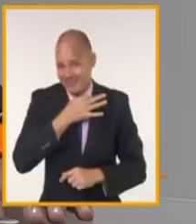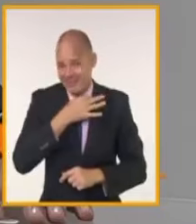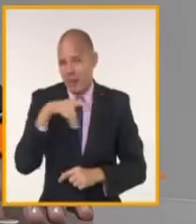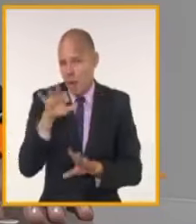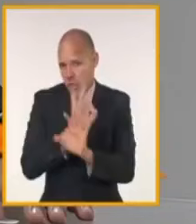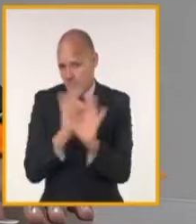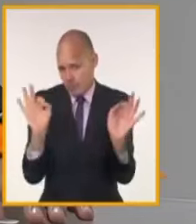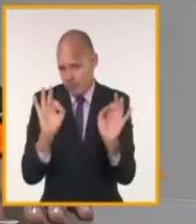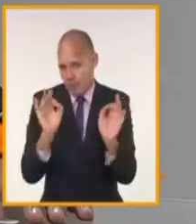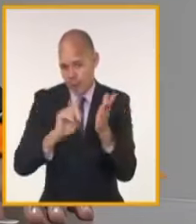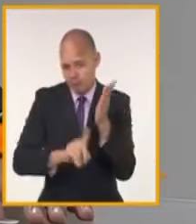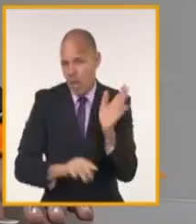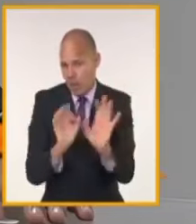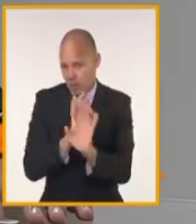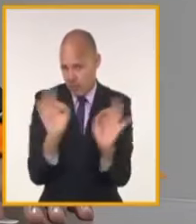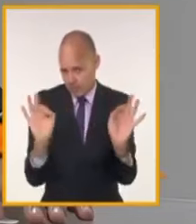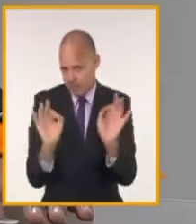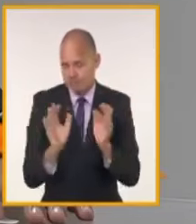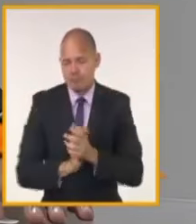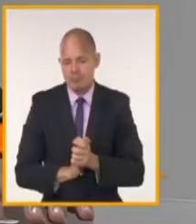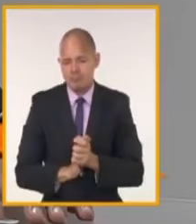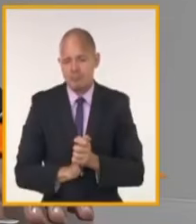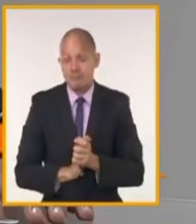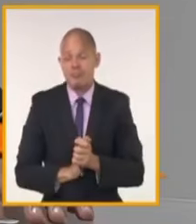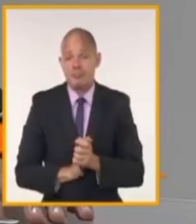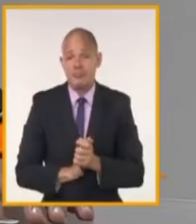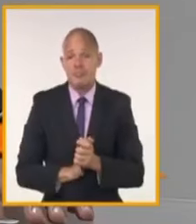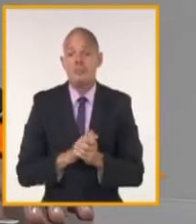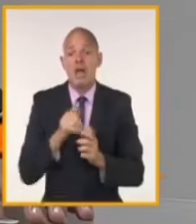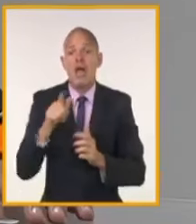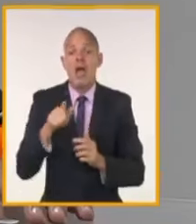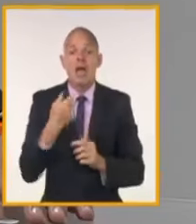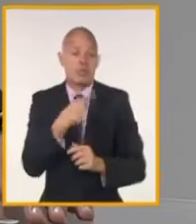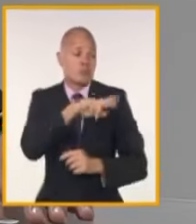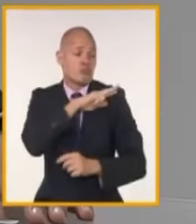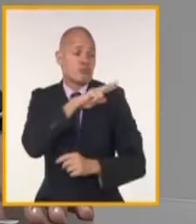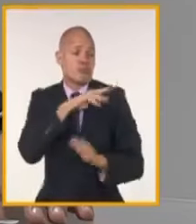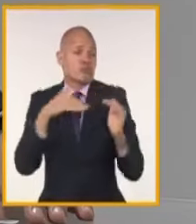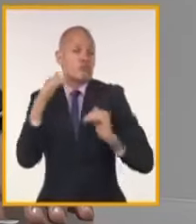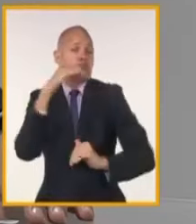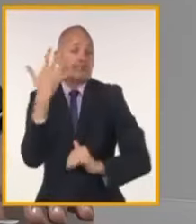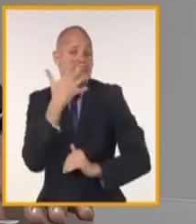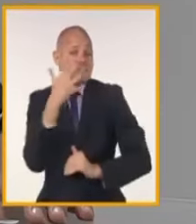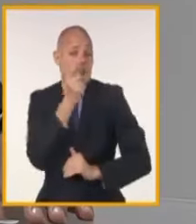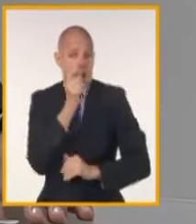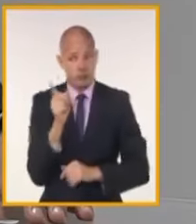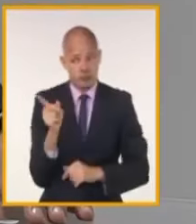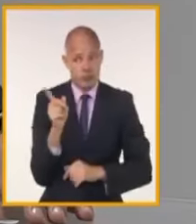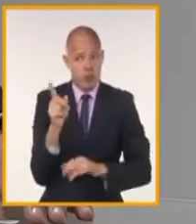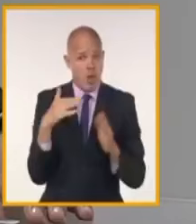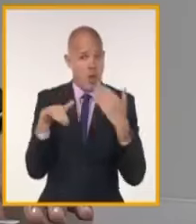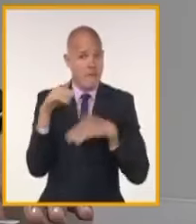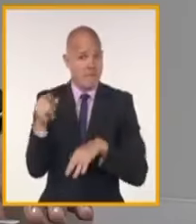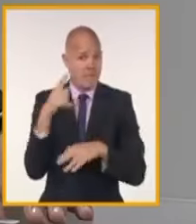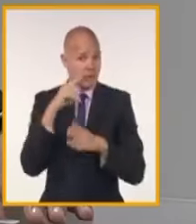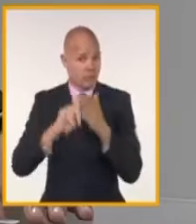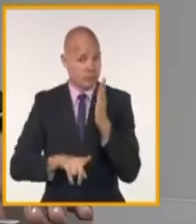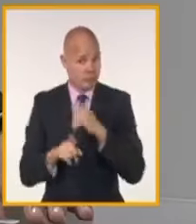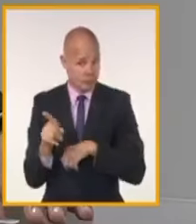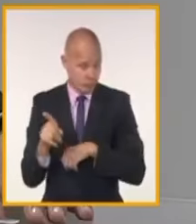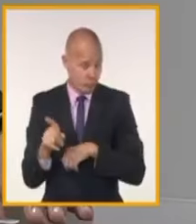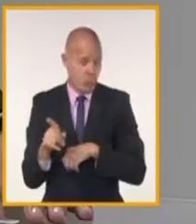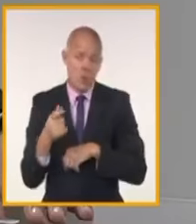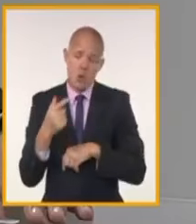todo quiero decir que el ministro es quien conduce este importante programa lo hace personalmente yo solo voy a eh sumar algunas